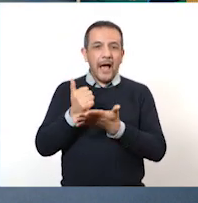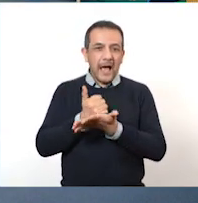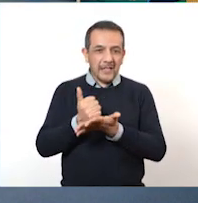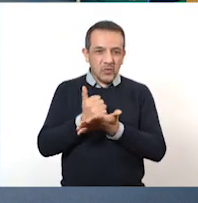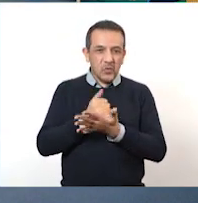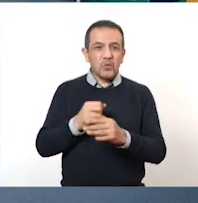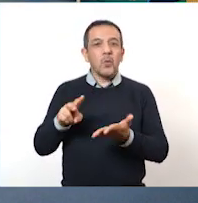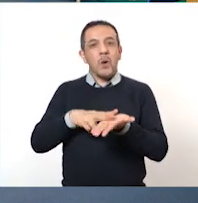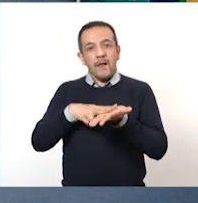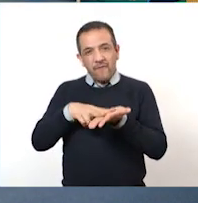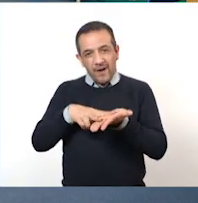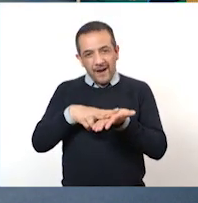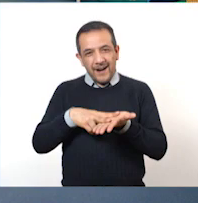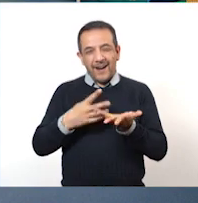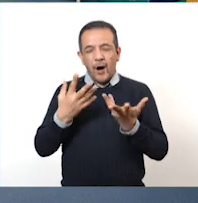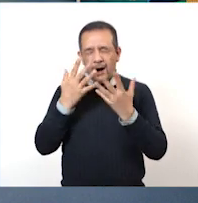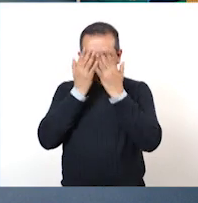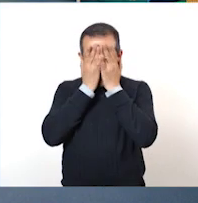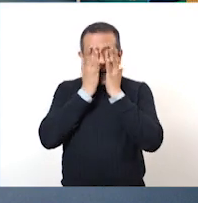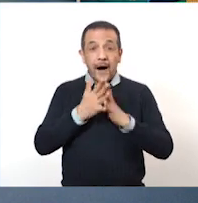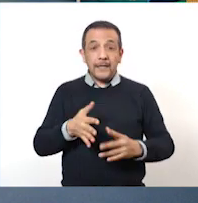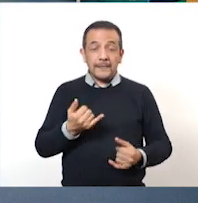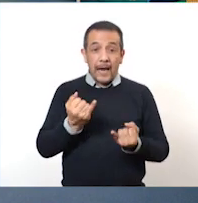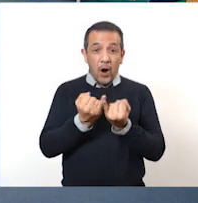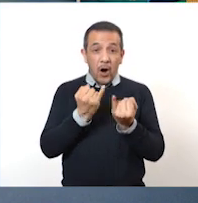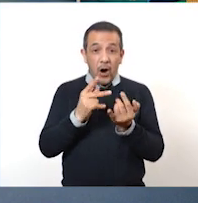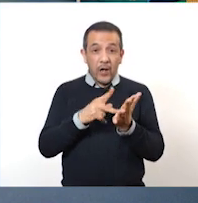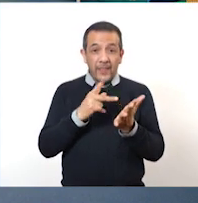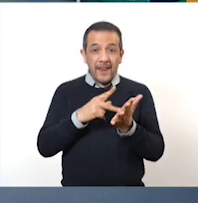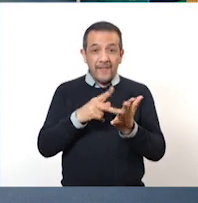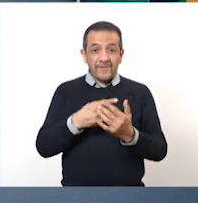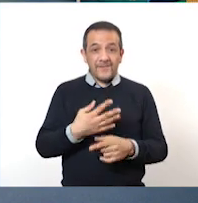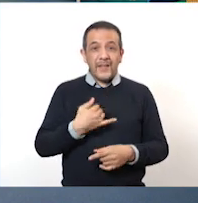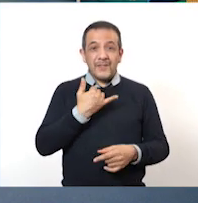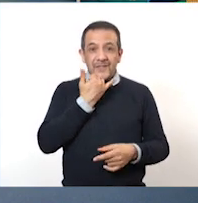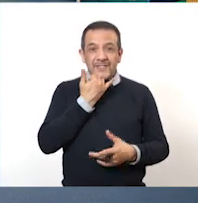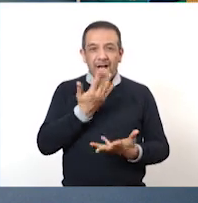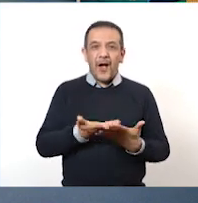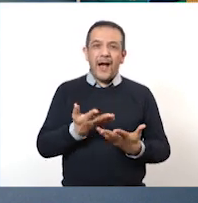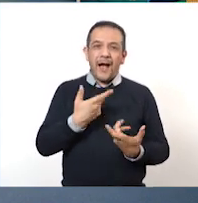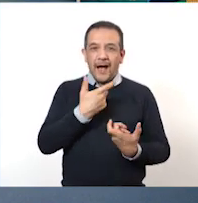Azul. Verde. Ay, ya me equivoqué otra vez. Ya está.